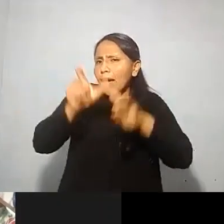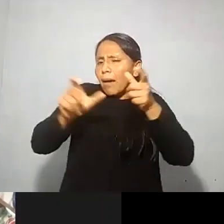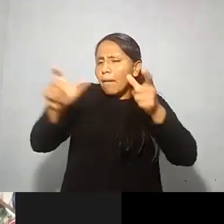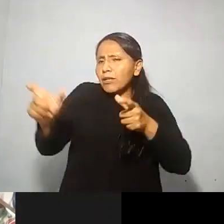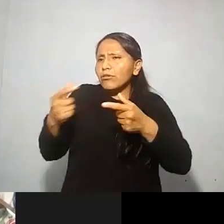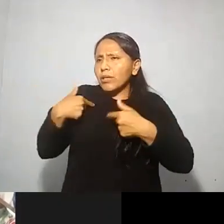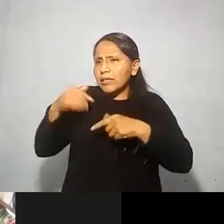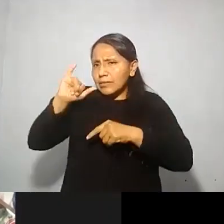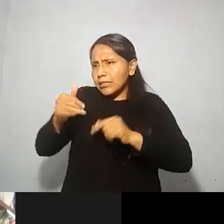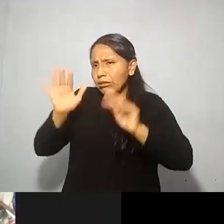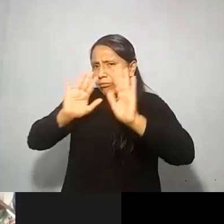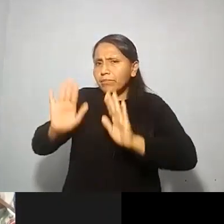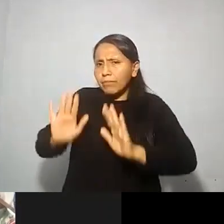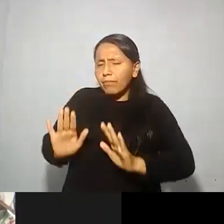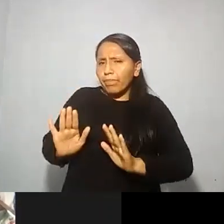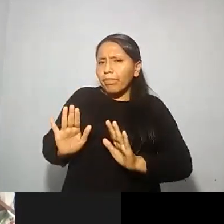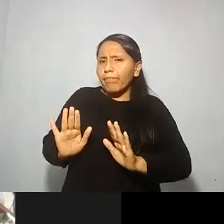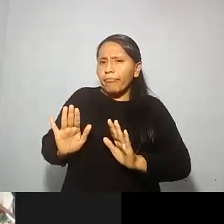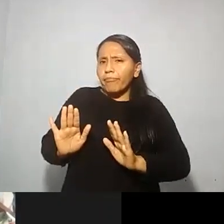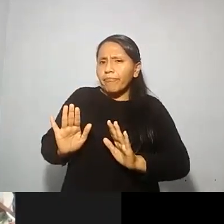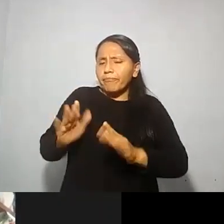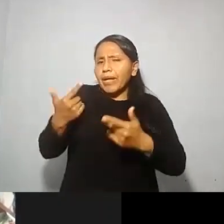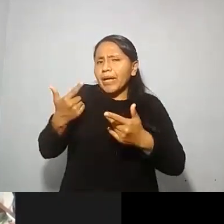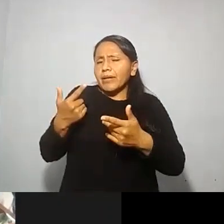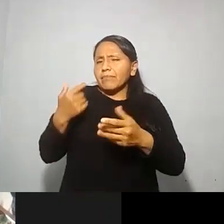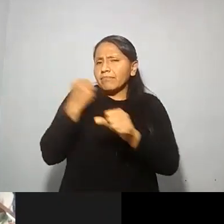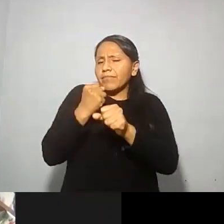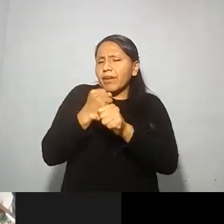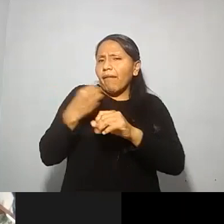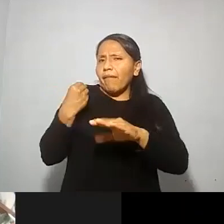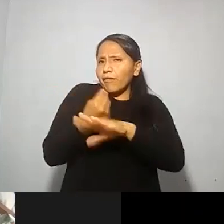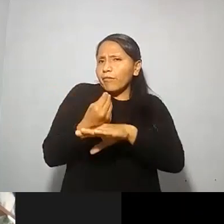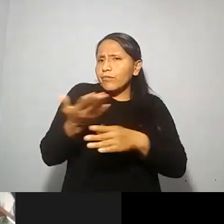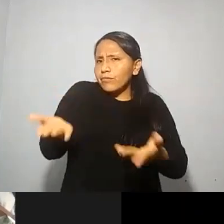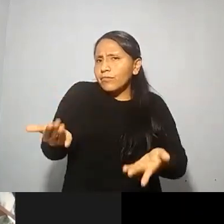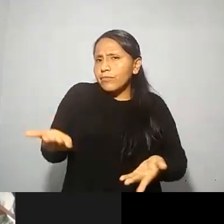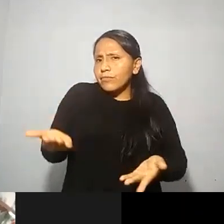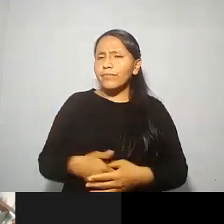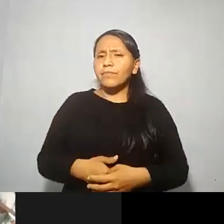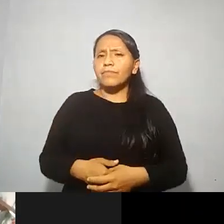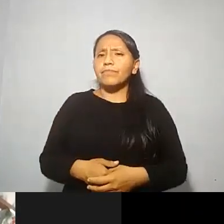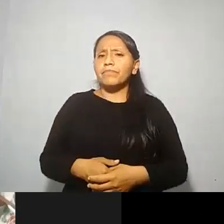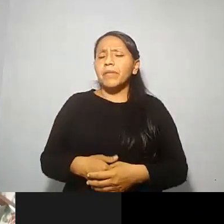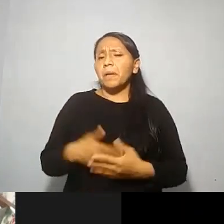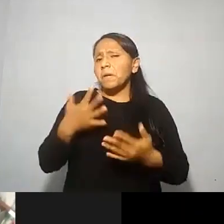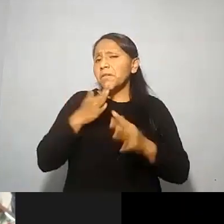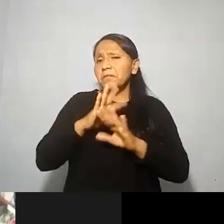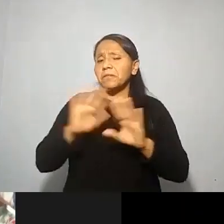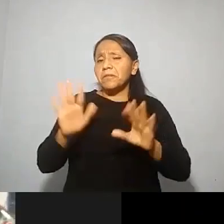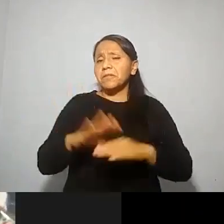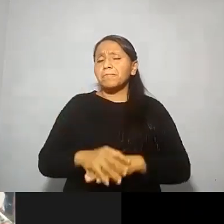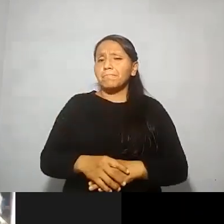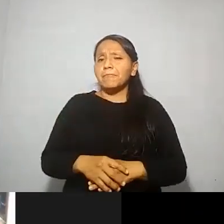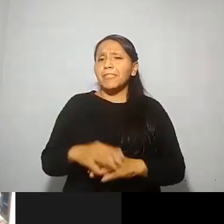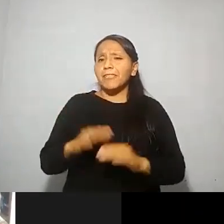preparando precisamente para este tipo de empleos. Y bueno, eso sería todo por mi parte.